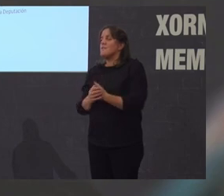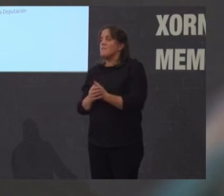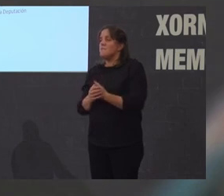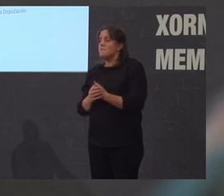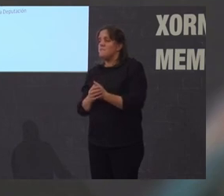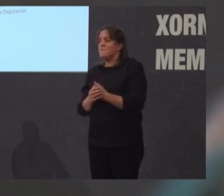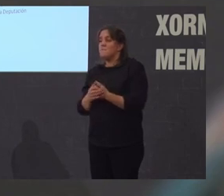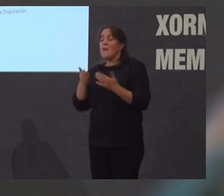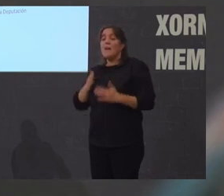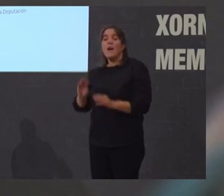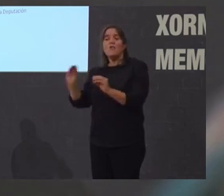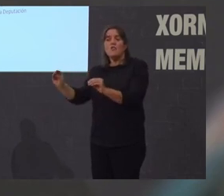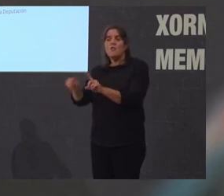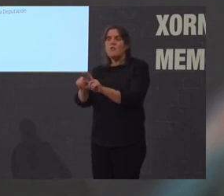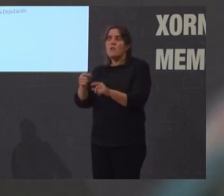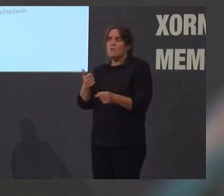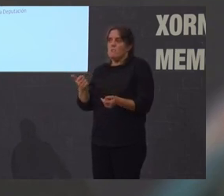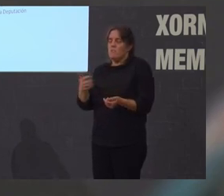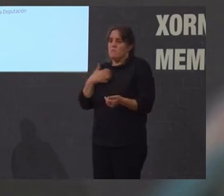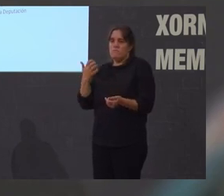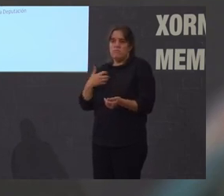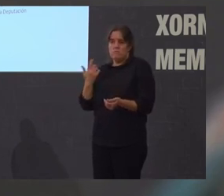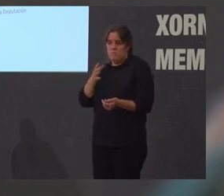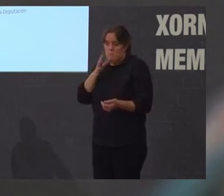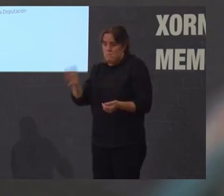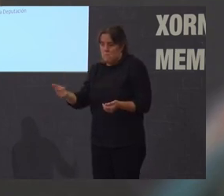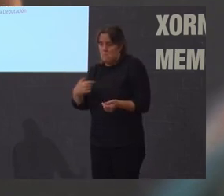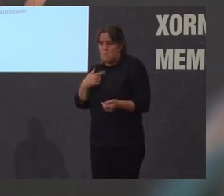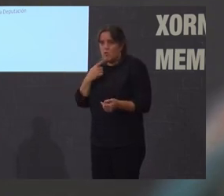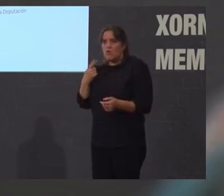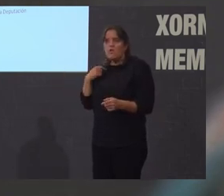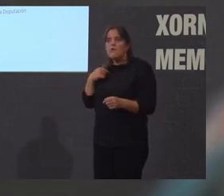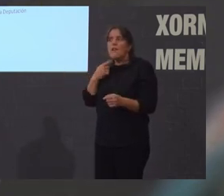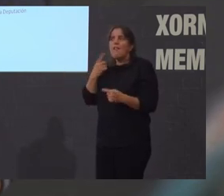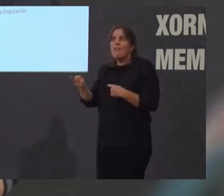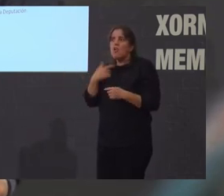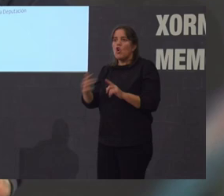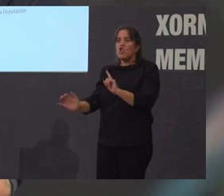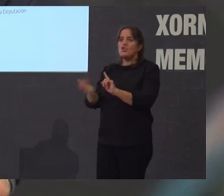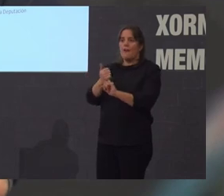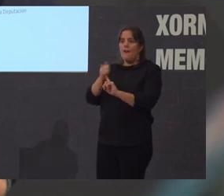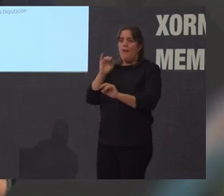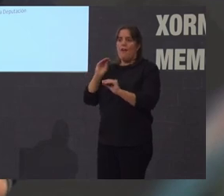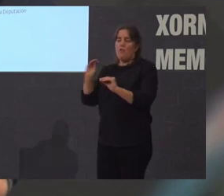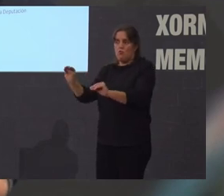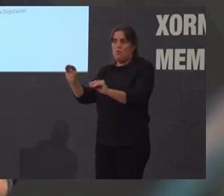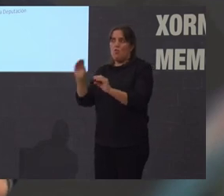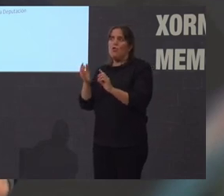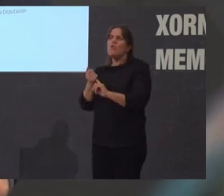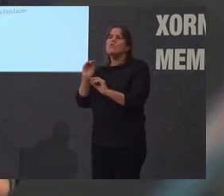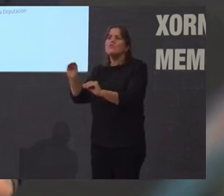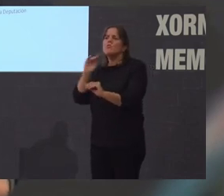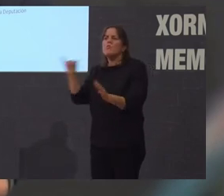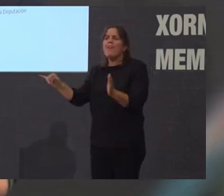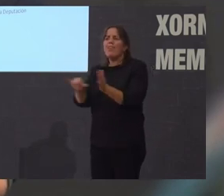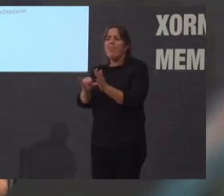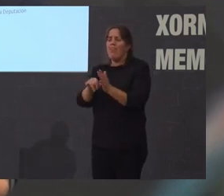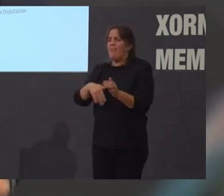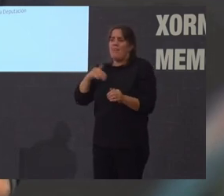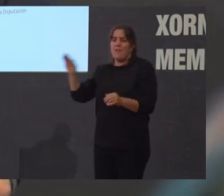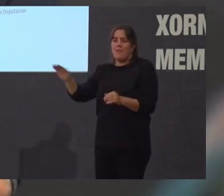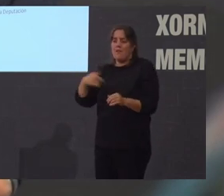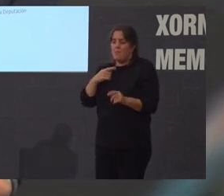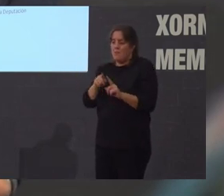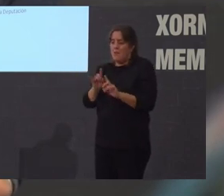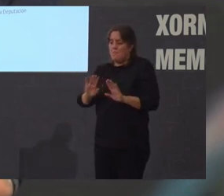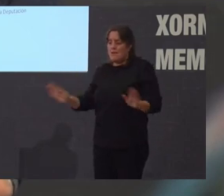Entonces, la hija estaba como muy ofendida porque yo había dicho que había conseguido lo que tenía gracias a su cercanía al régimen y que no tenía ninguna cercanía al